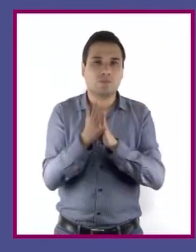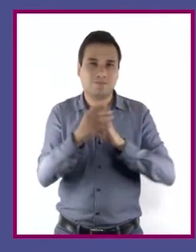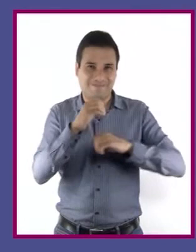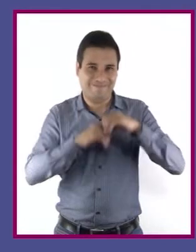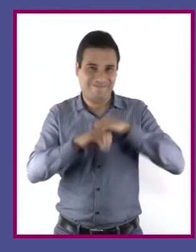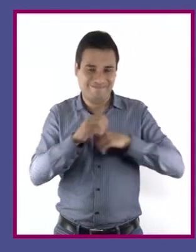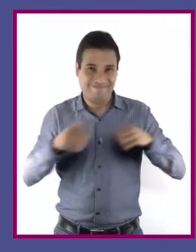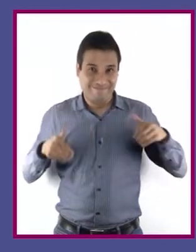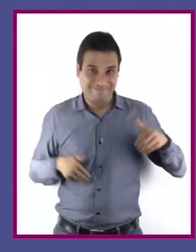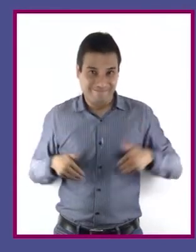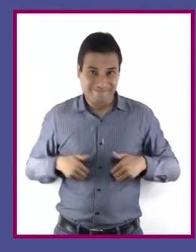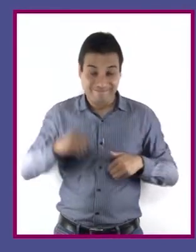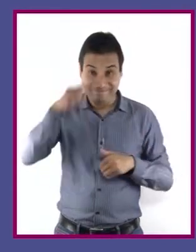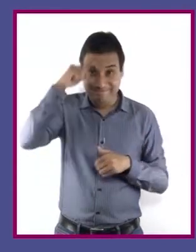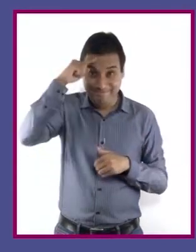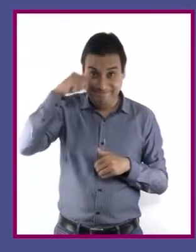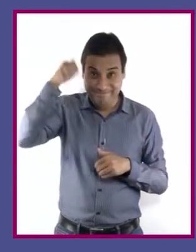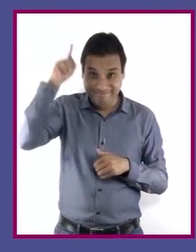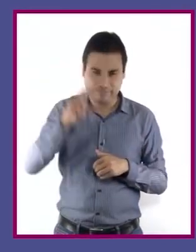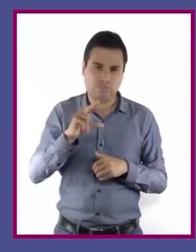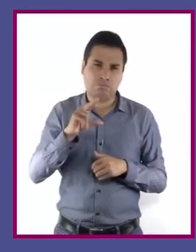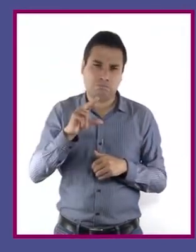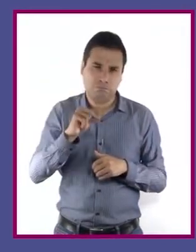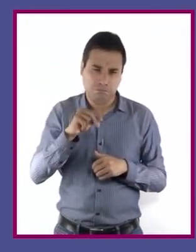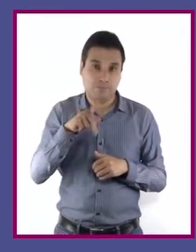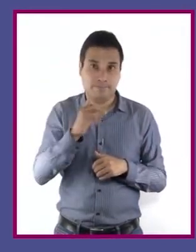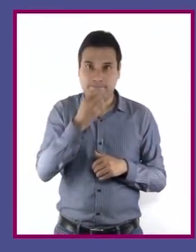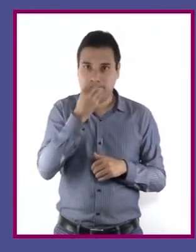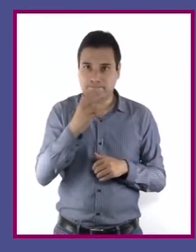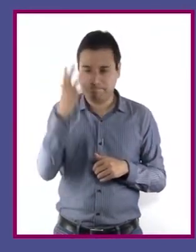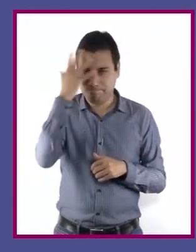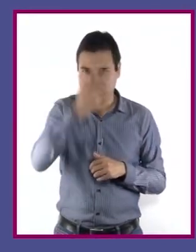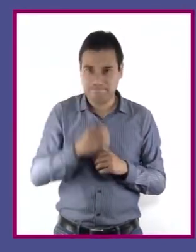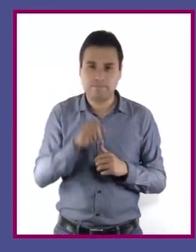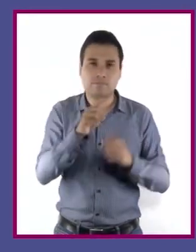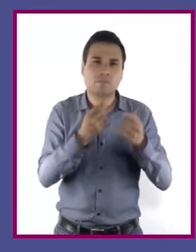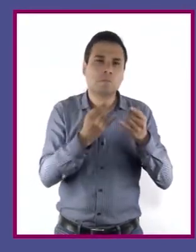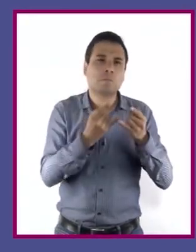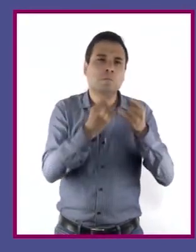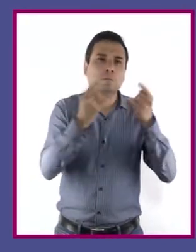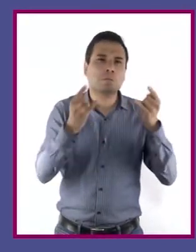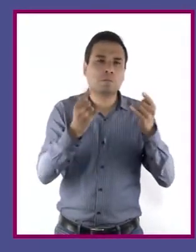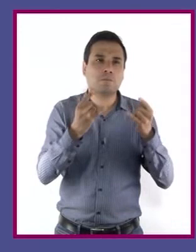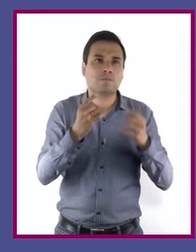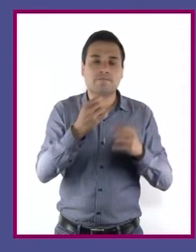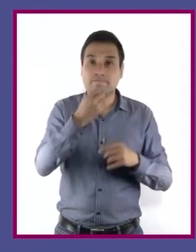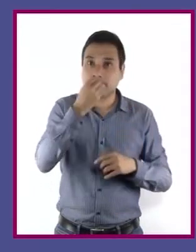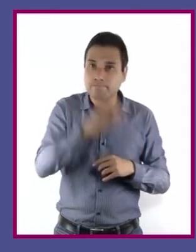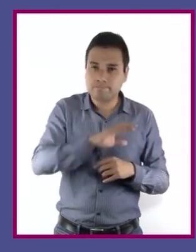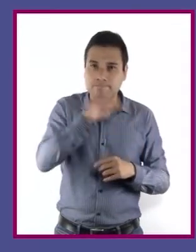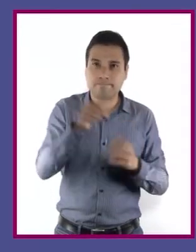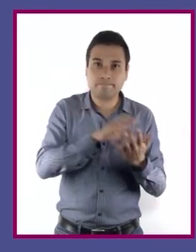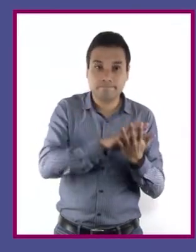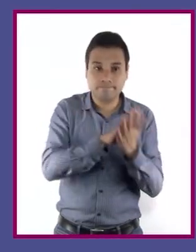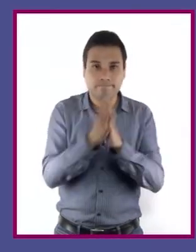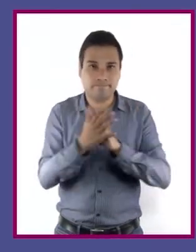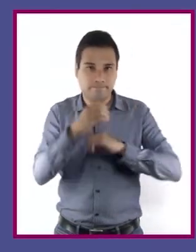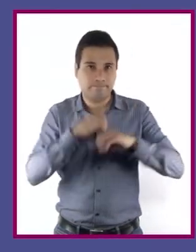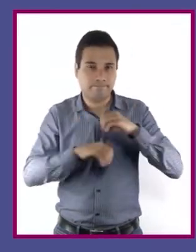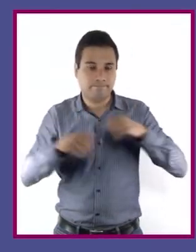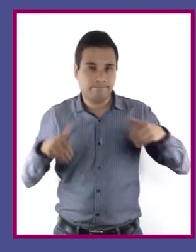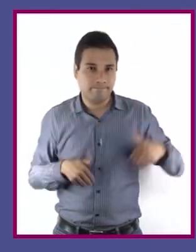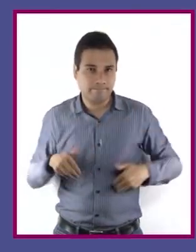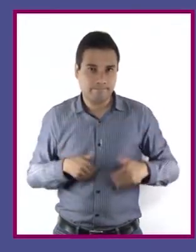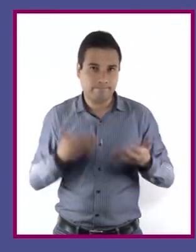sesión no es nada fácil, pero de verdad apasionante, es tomar una historia emblemática y darle una nueva voz. Esa nueva